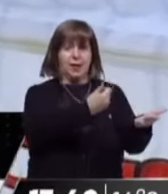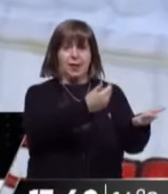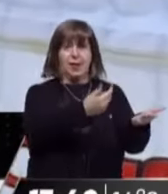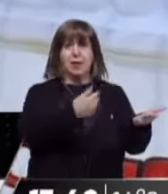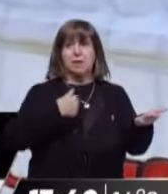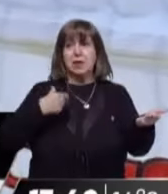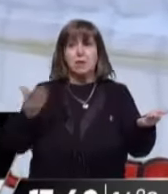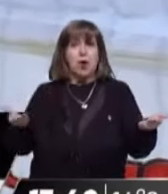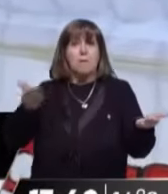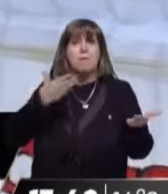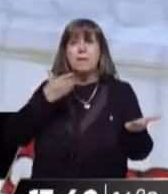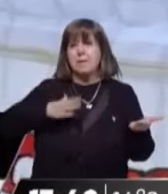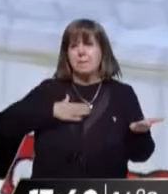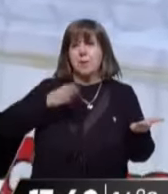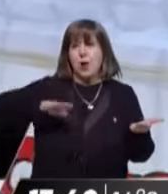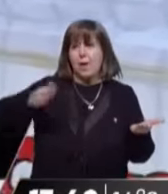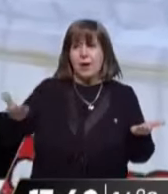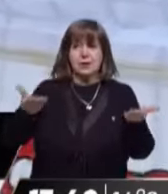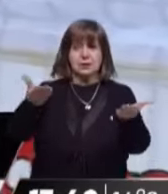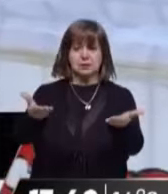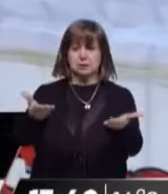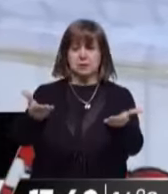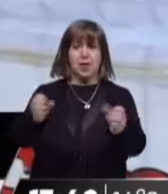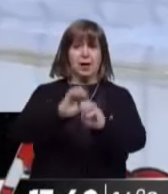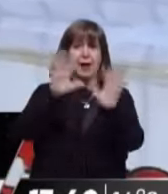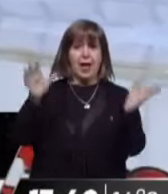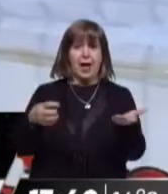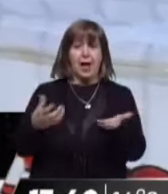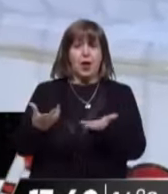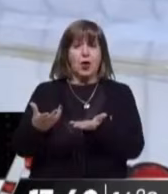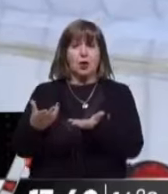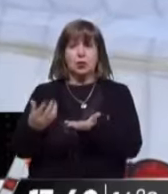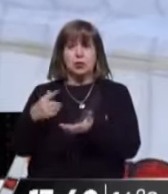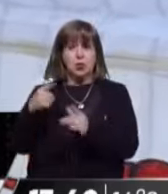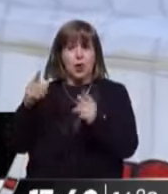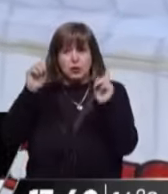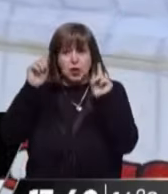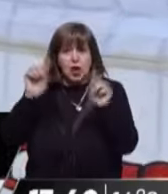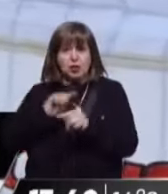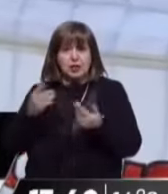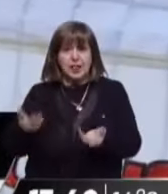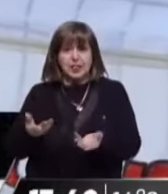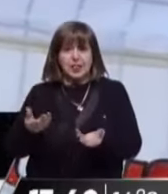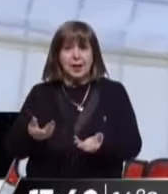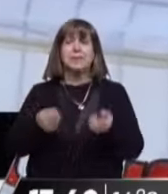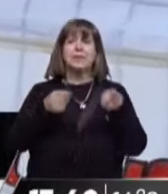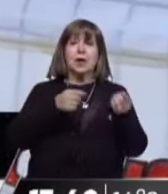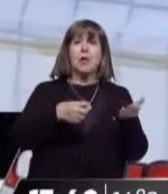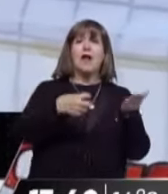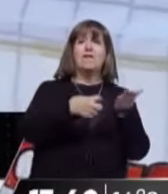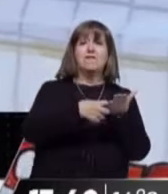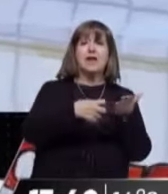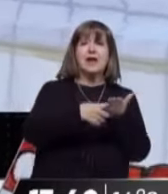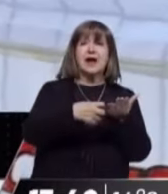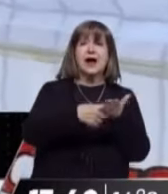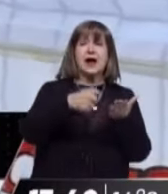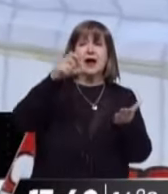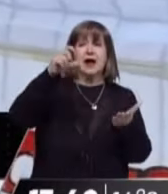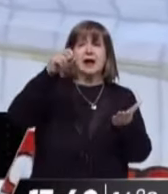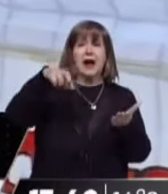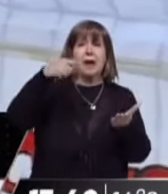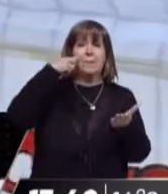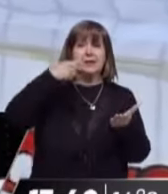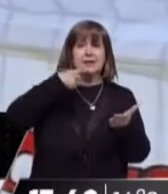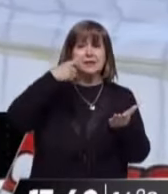aporté dejaban en claro que no había delito. El fiscal Capizzi también se manifestó en que no procedía a